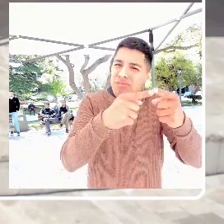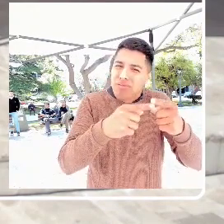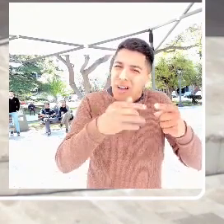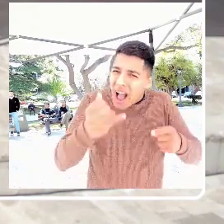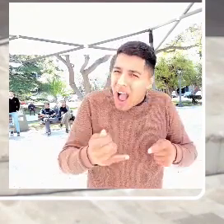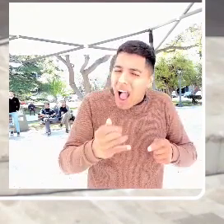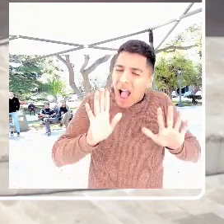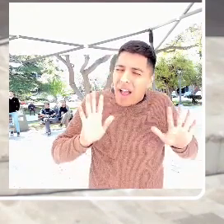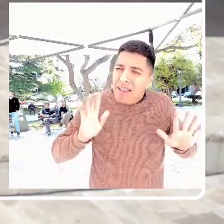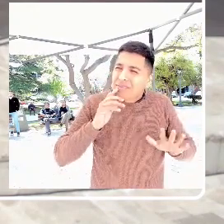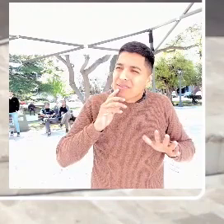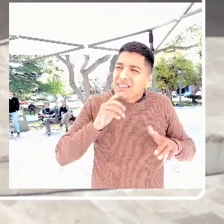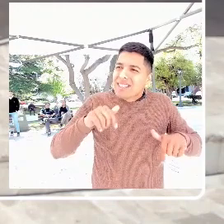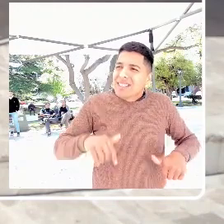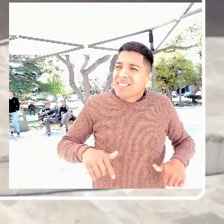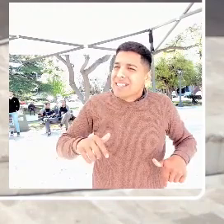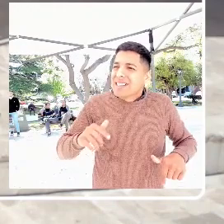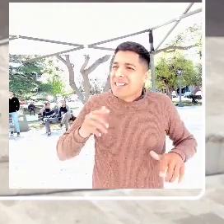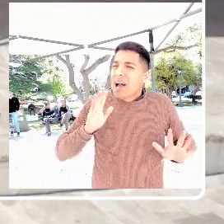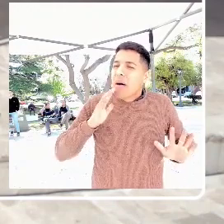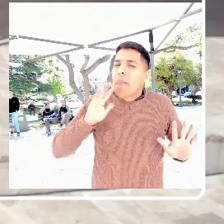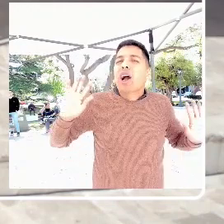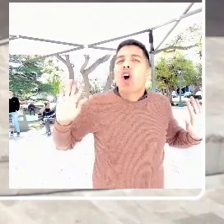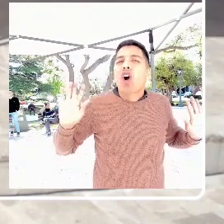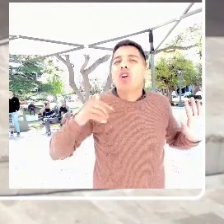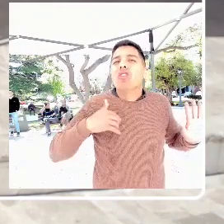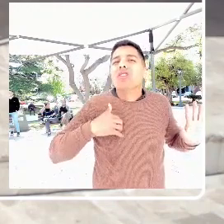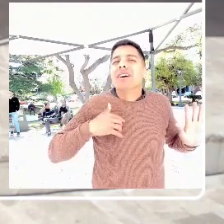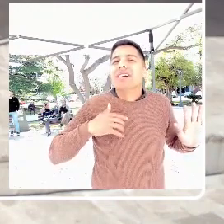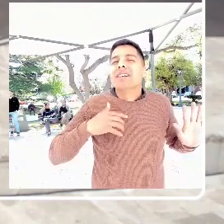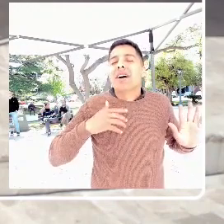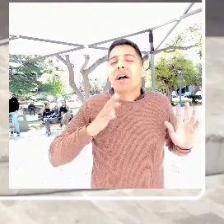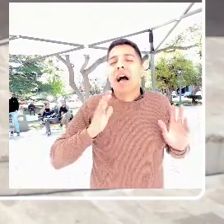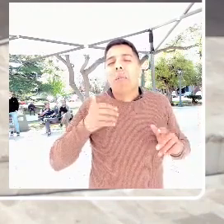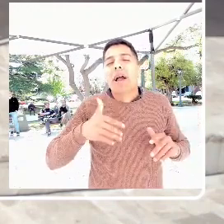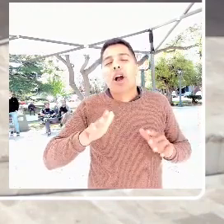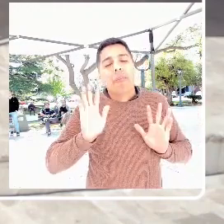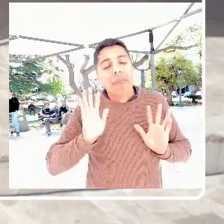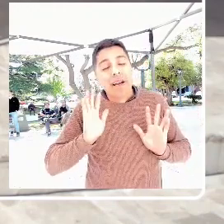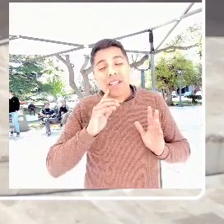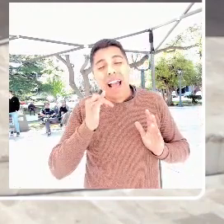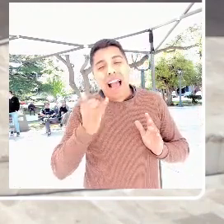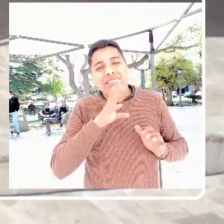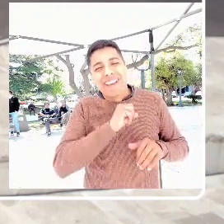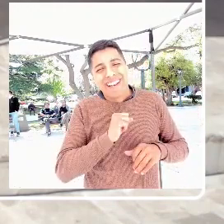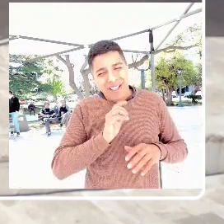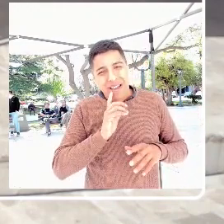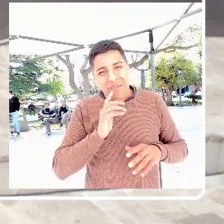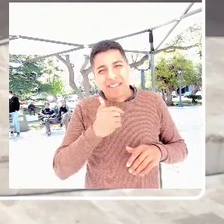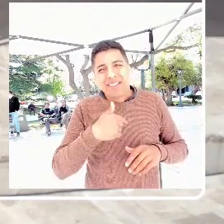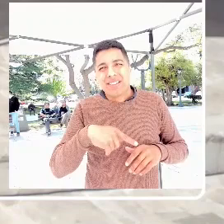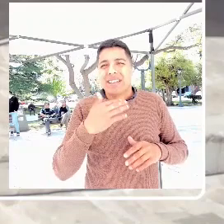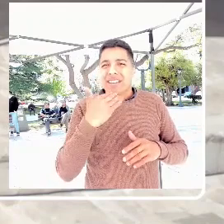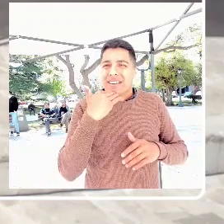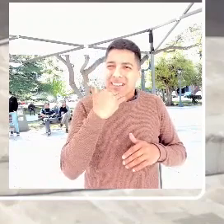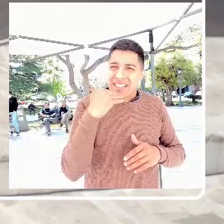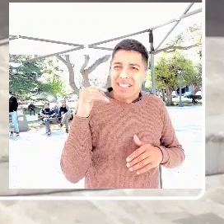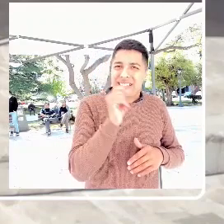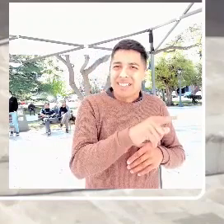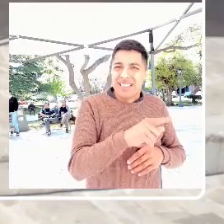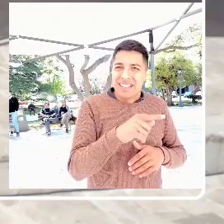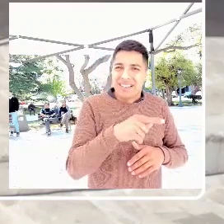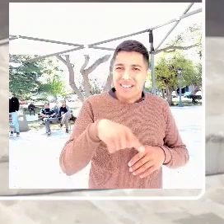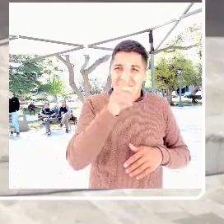no se cumple, entonces después va a quedar mal, no sé si el municipio de Ariel, pero bueno, nada, el asunto es agradecerle también a Protección Civil que estamos trabajando en forma